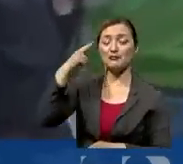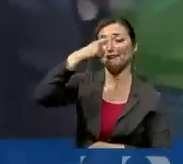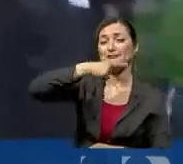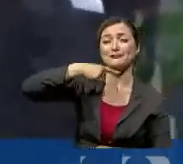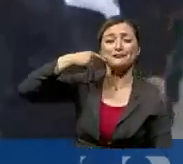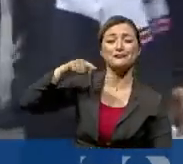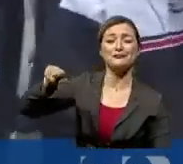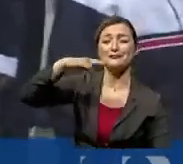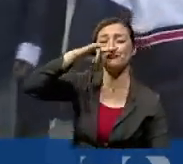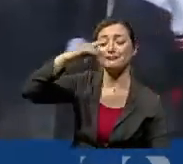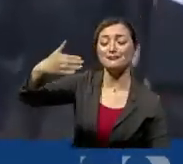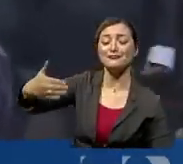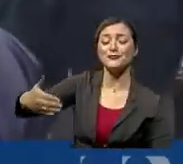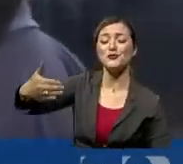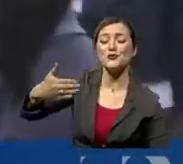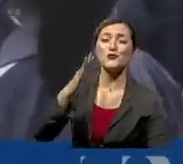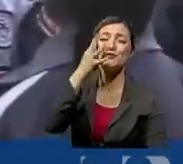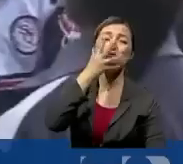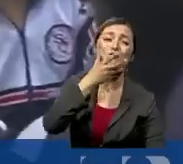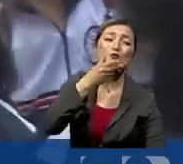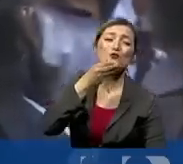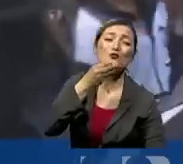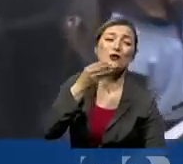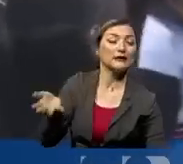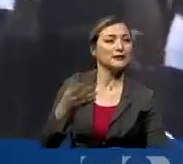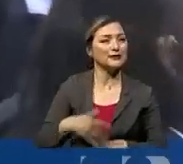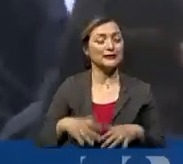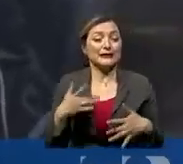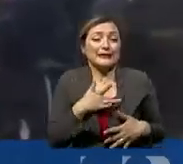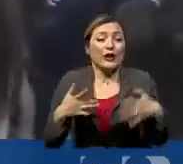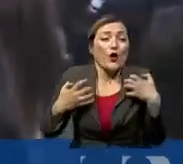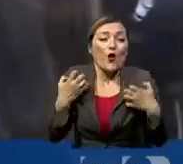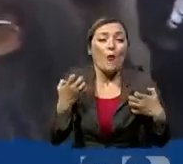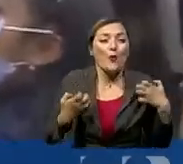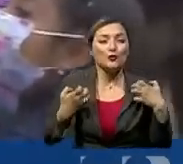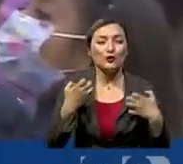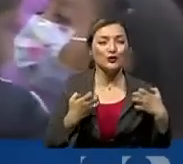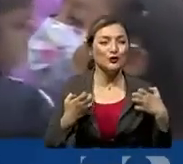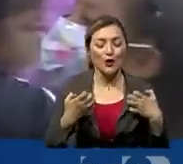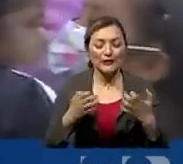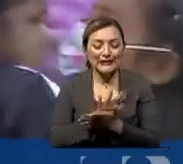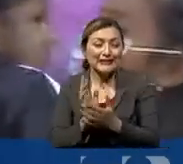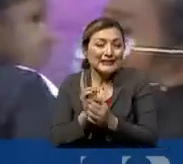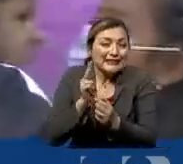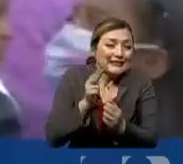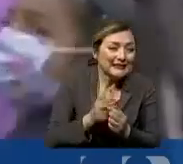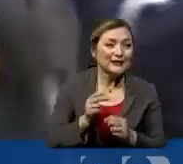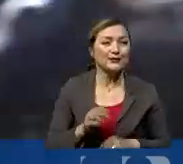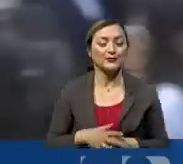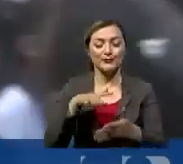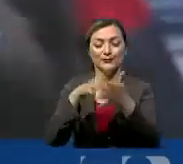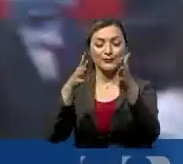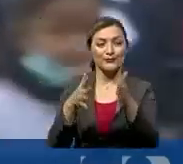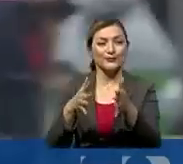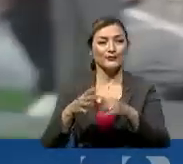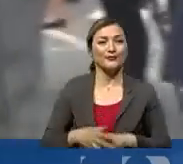amigos televidentes, de los de primero de básica, que están bastante emocionados de este inicio de clase. Vamos a tratar de conversar con uno de los estudiantes. Por favor,